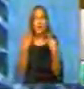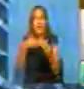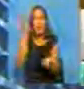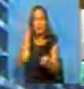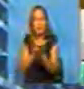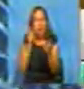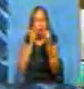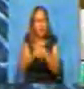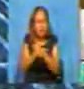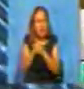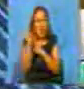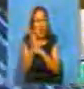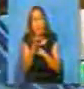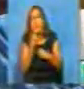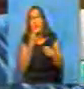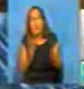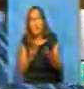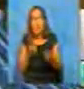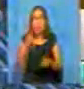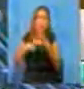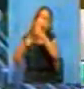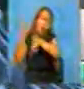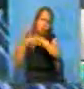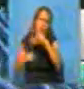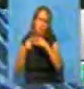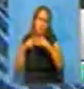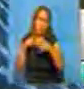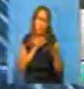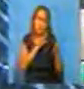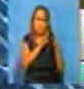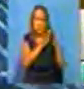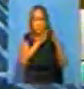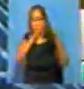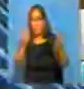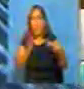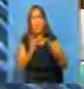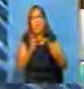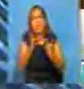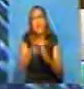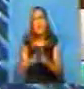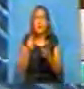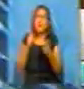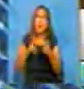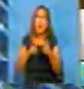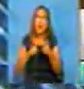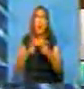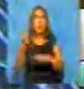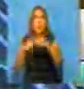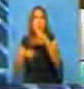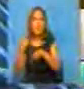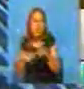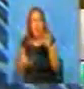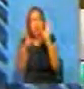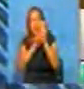condenarte haya que dar trámite a un proceso con la debida defensa, con el proceso legal en legal